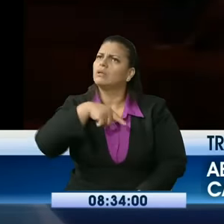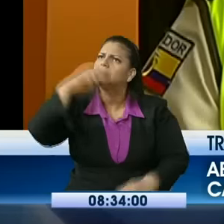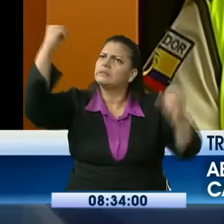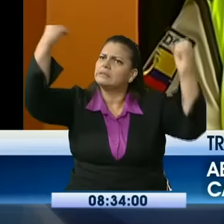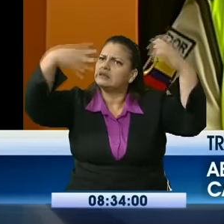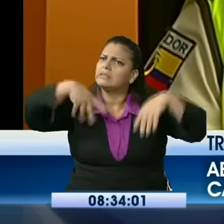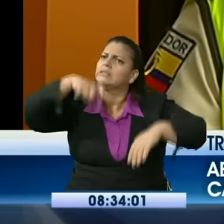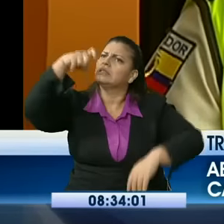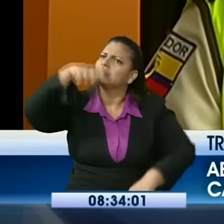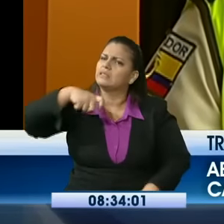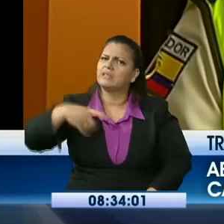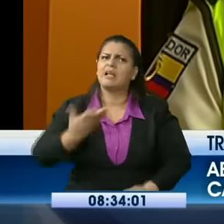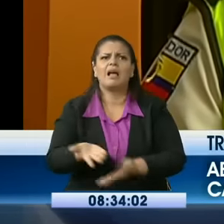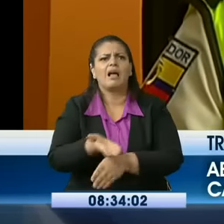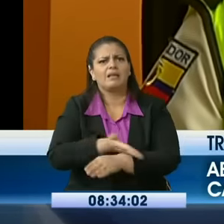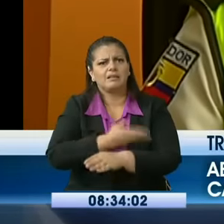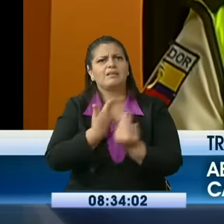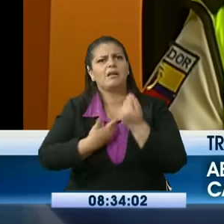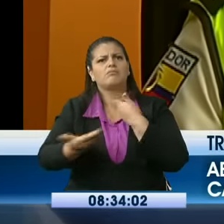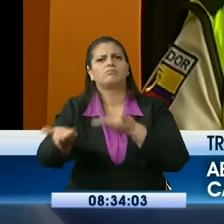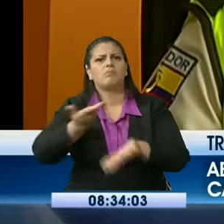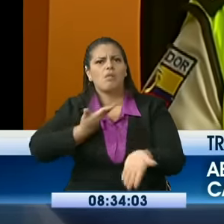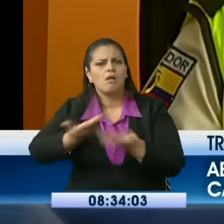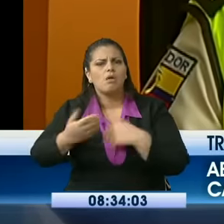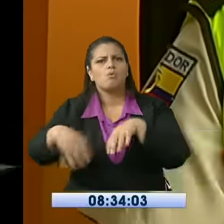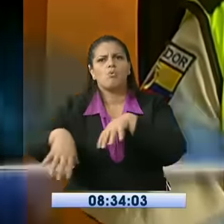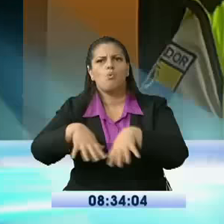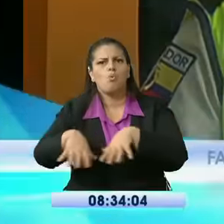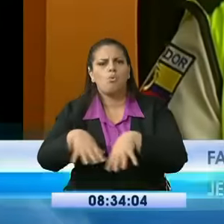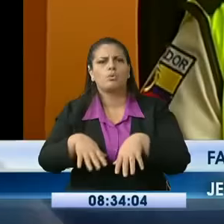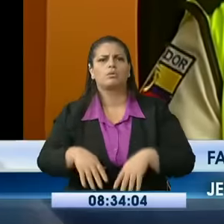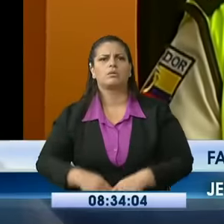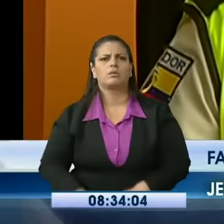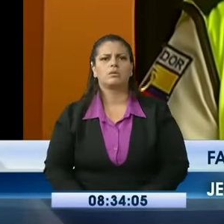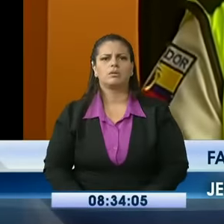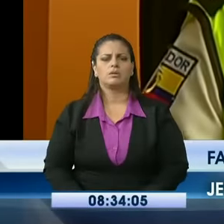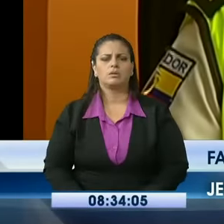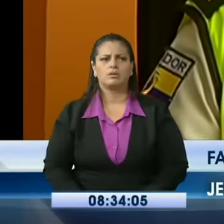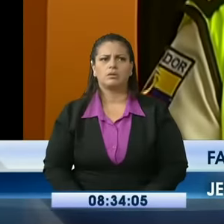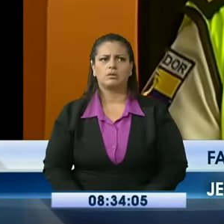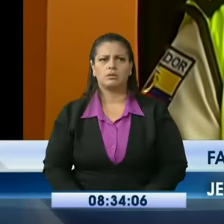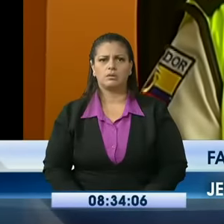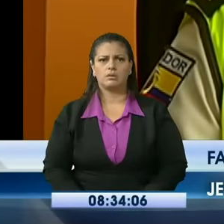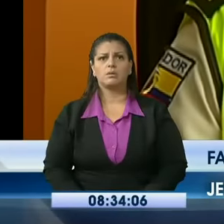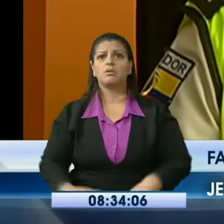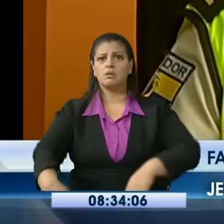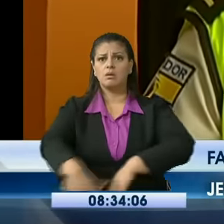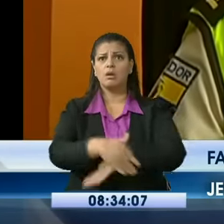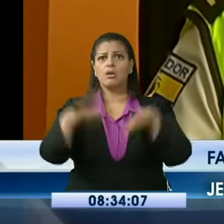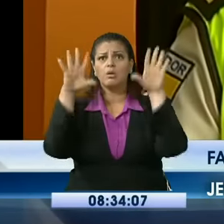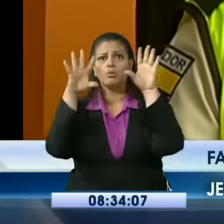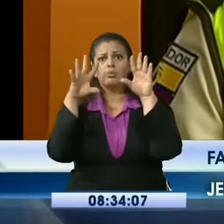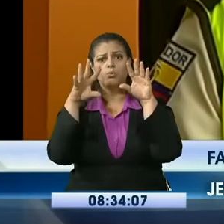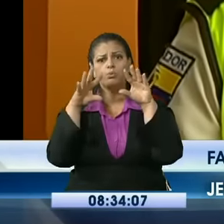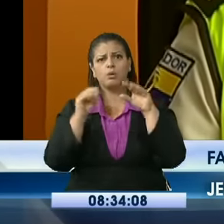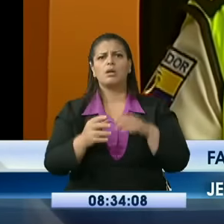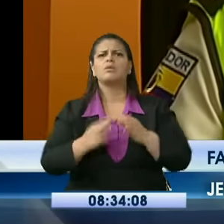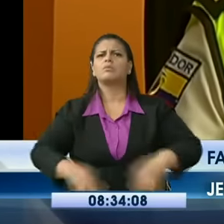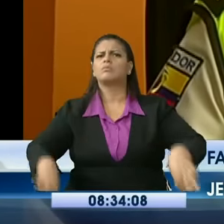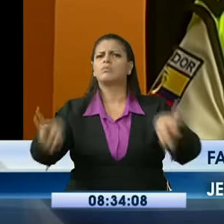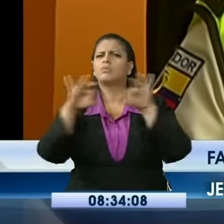zona. Igualmente se está coordinando con la empresa eléctrica con el fin de mejorar las iluminarias, ya que son calles a veces oscuras, ¿no? Entonces es importante que